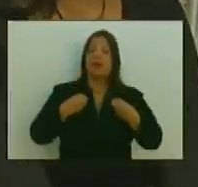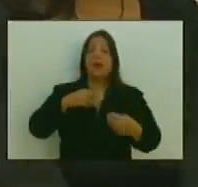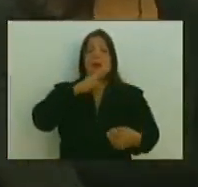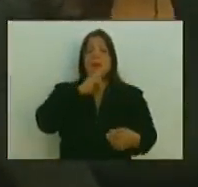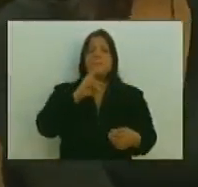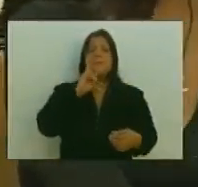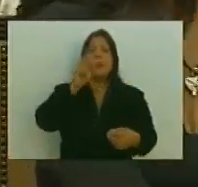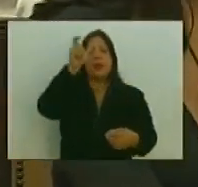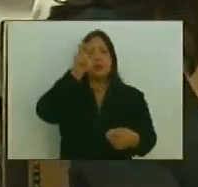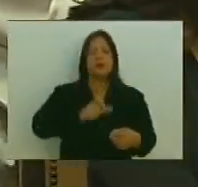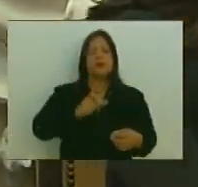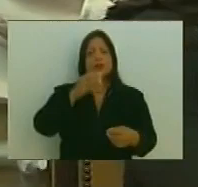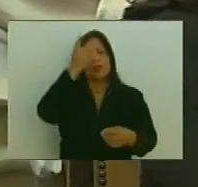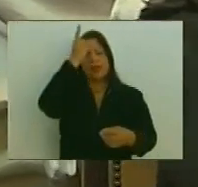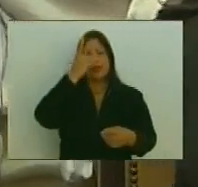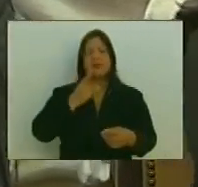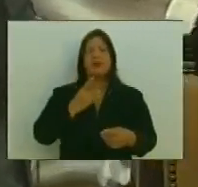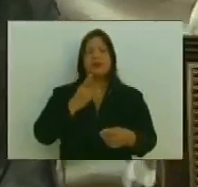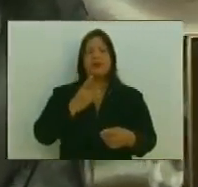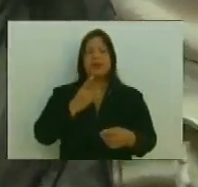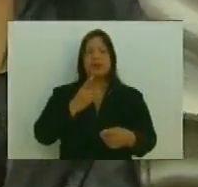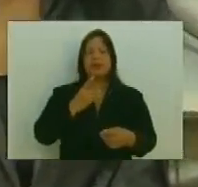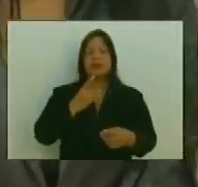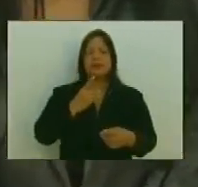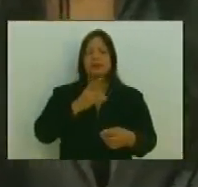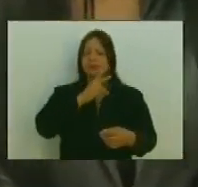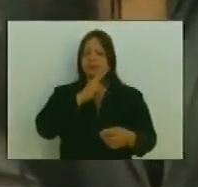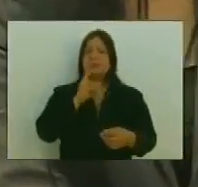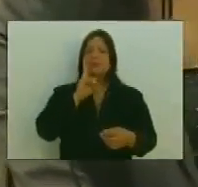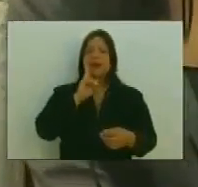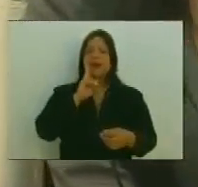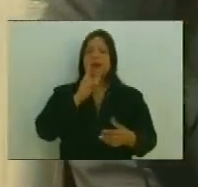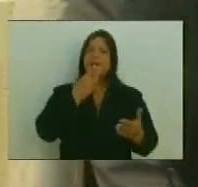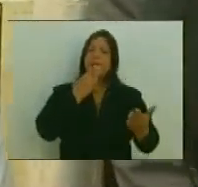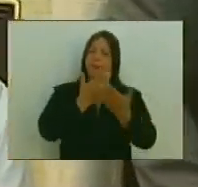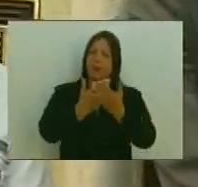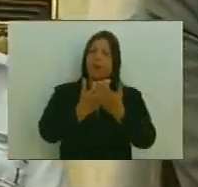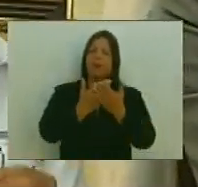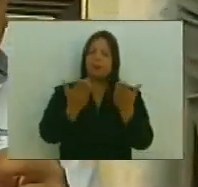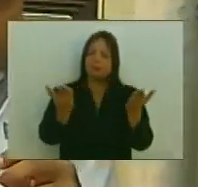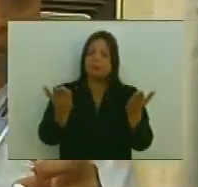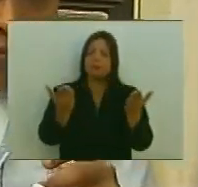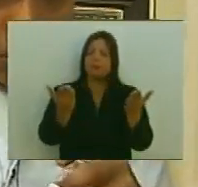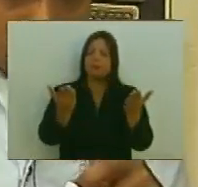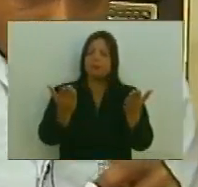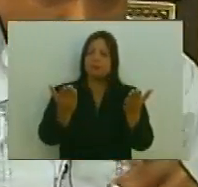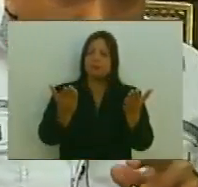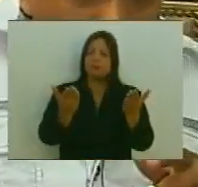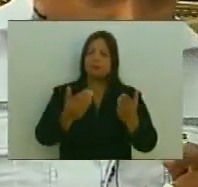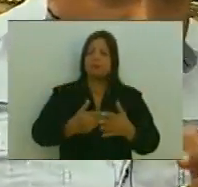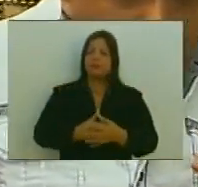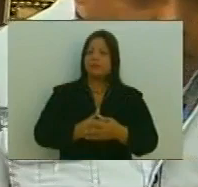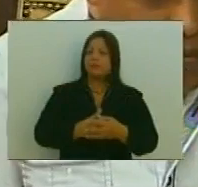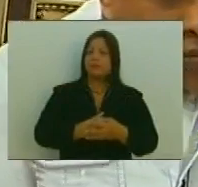de una persona con discapacidad, les pido que...